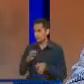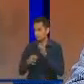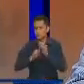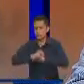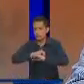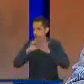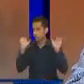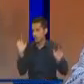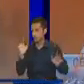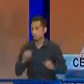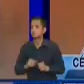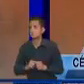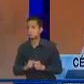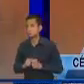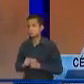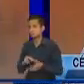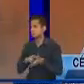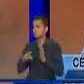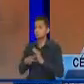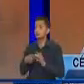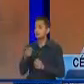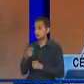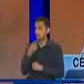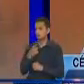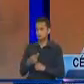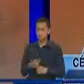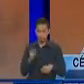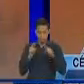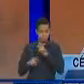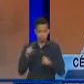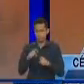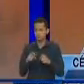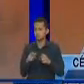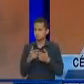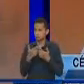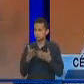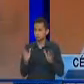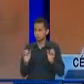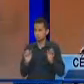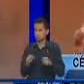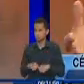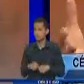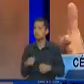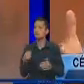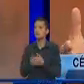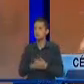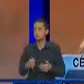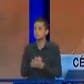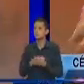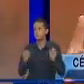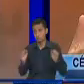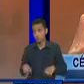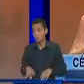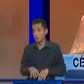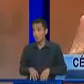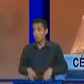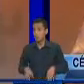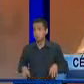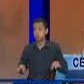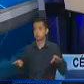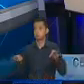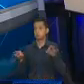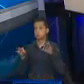enlace ciudadano, ¿no? En que él dice que la investigación está abierta. Además, incita a que se haga, ¿no? Hay está que abierta, hacer la investigación. Pero el tema es